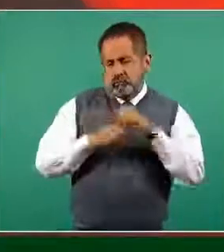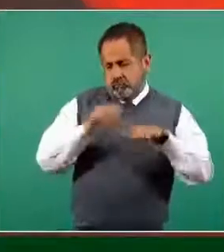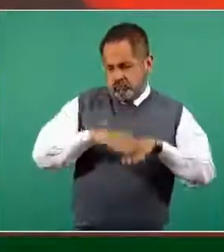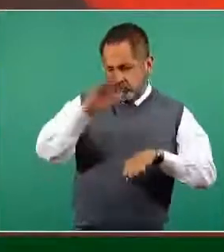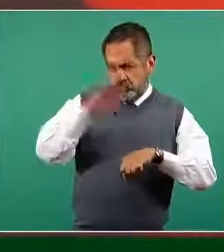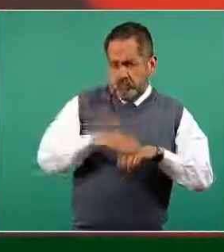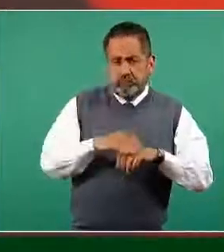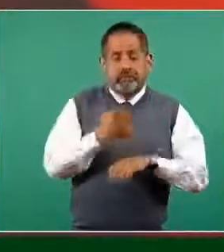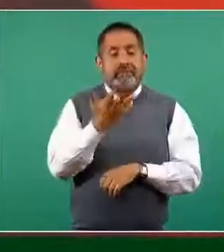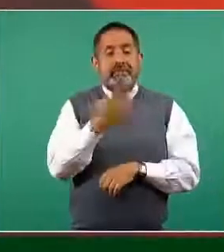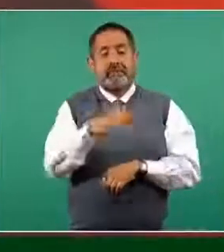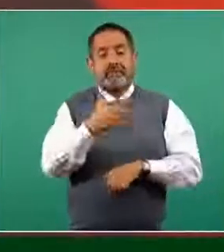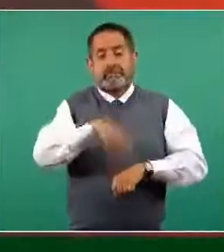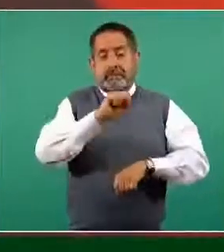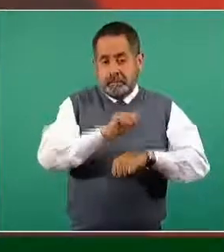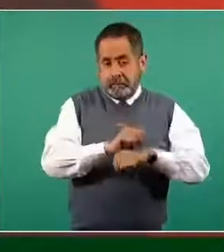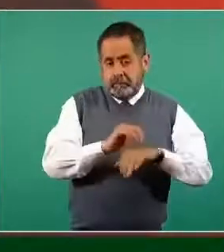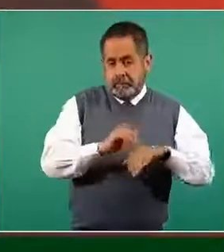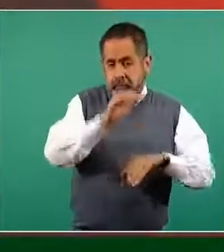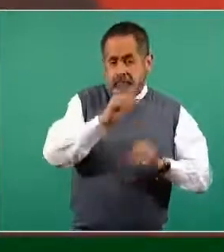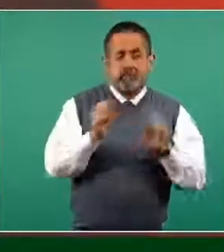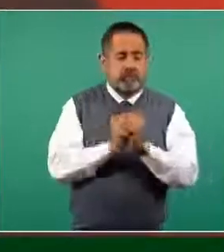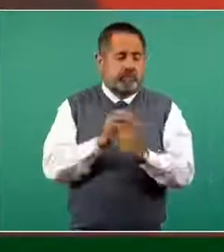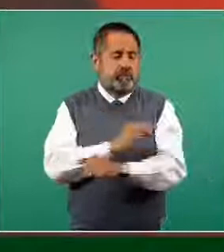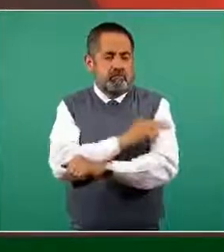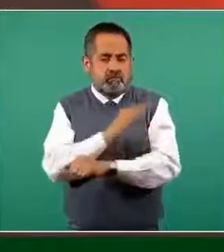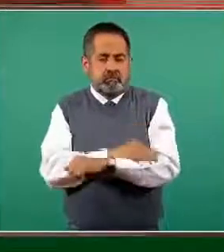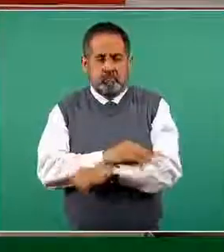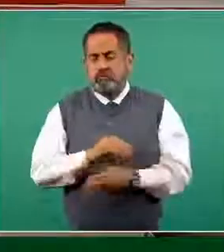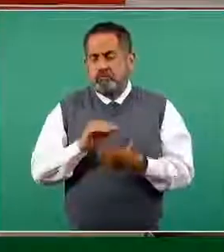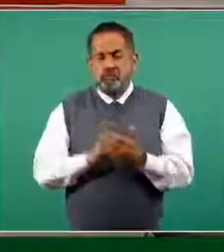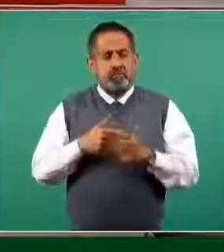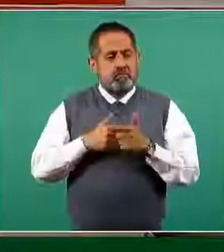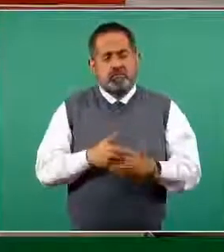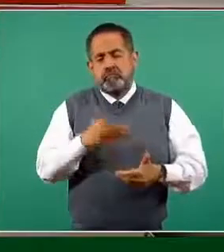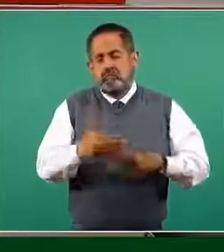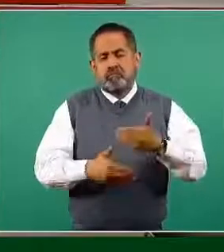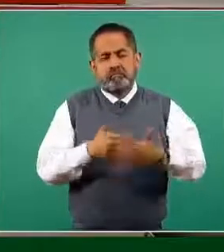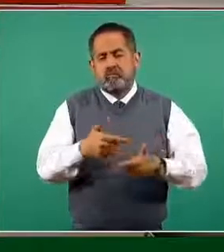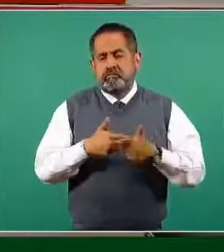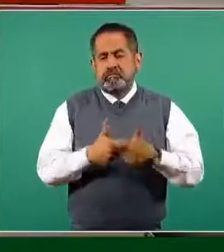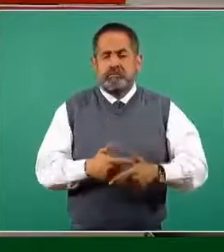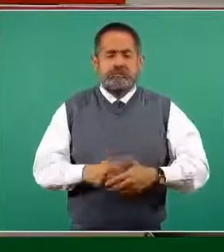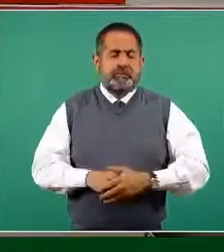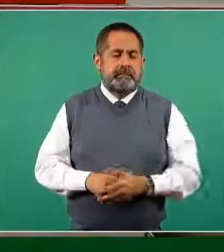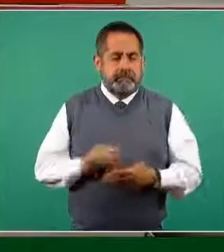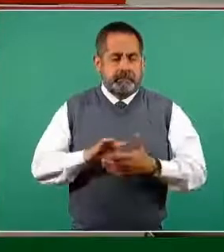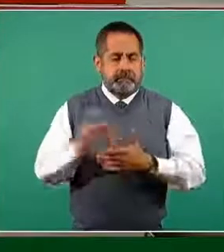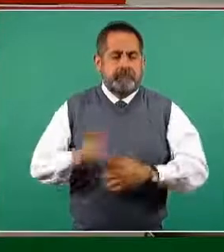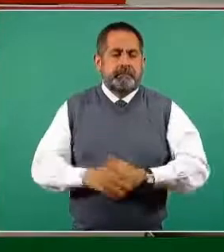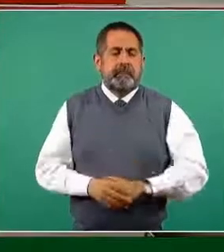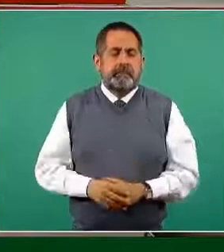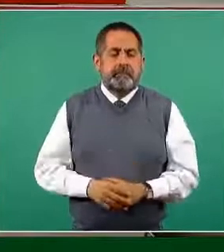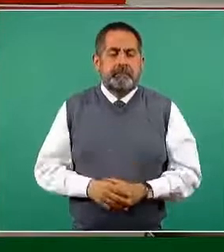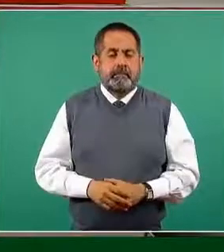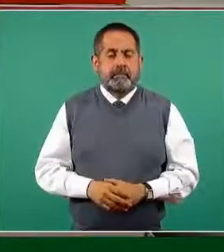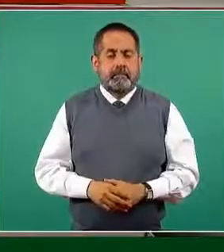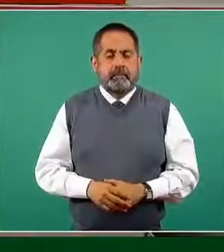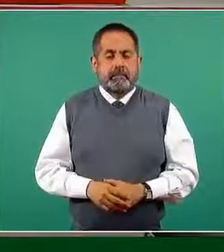10 o más semanas de embarazo ya vacunadas, y esto seguirá avanzando. Gracias.